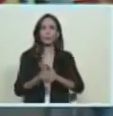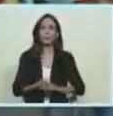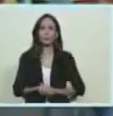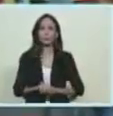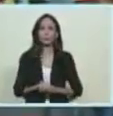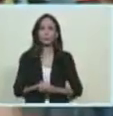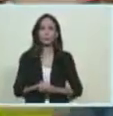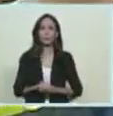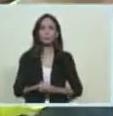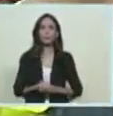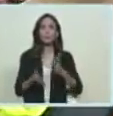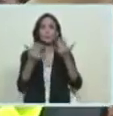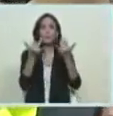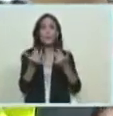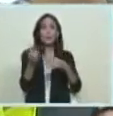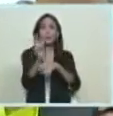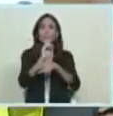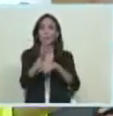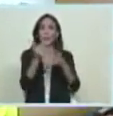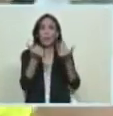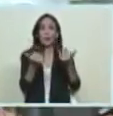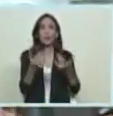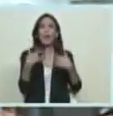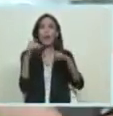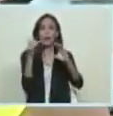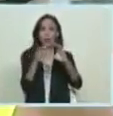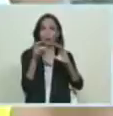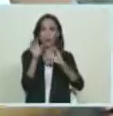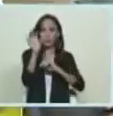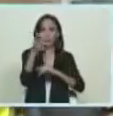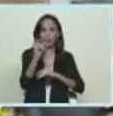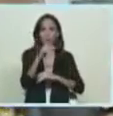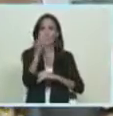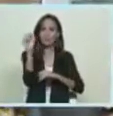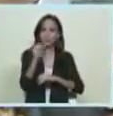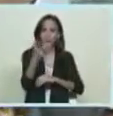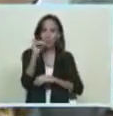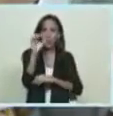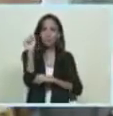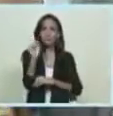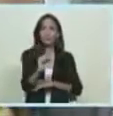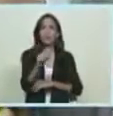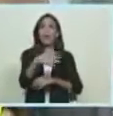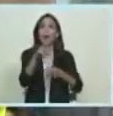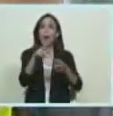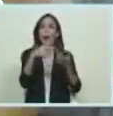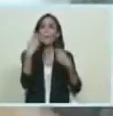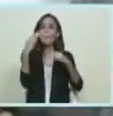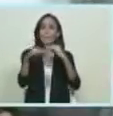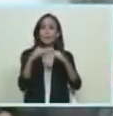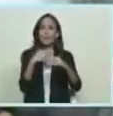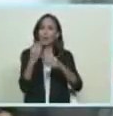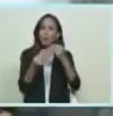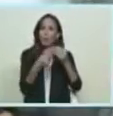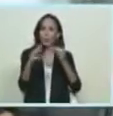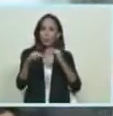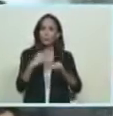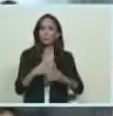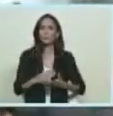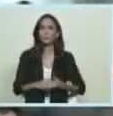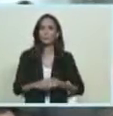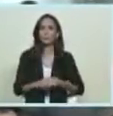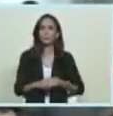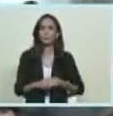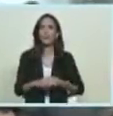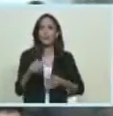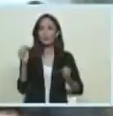es? Me acaba de llegar. ¿Tú tienes tu carnet de la patria? Claro que sí, aquí está. ¿Y te llegó el mensaje? ¿Cómo es la cosa? Cuéntame. Aquí está el